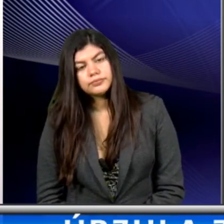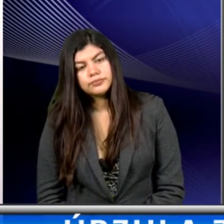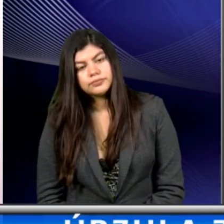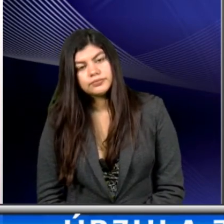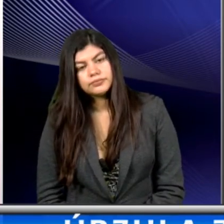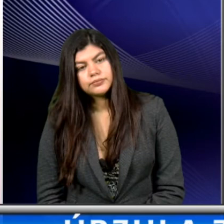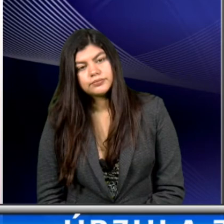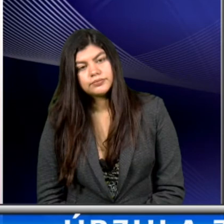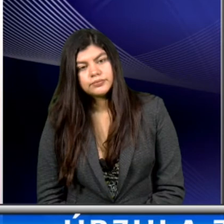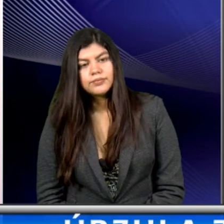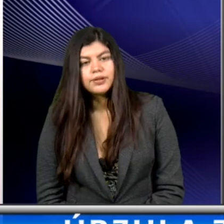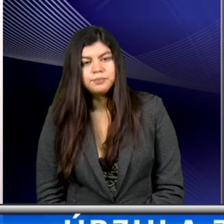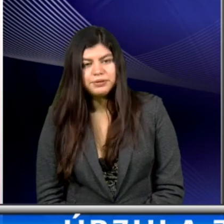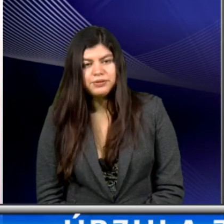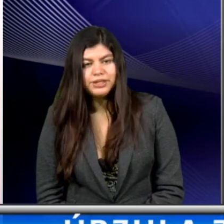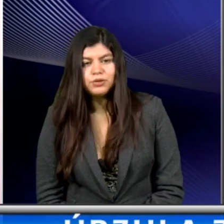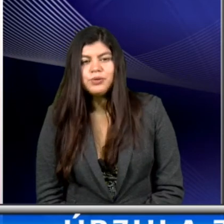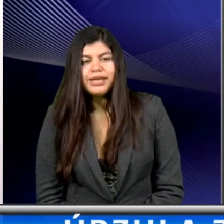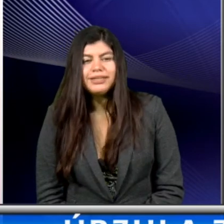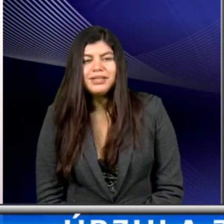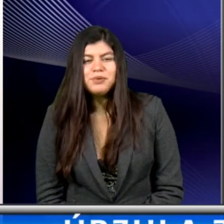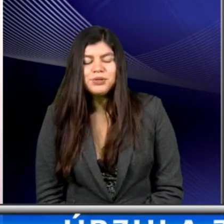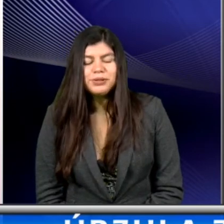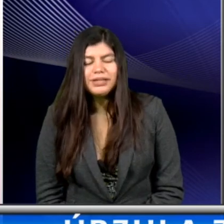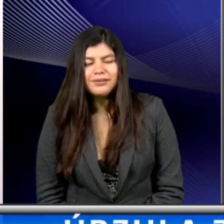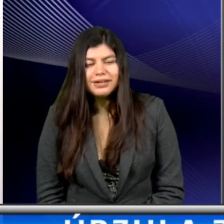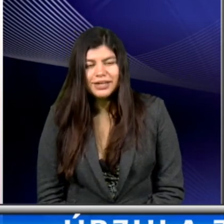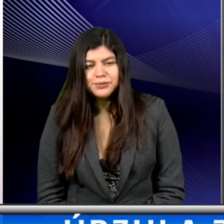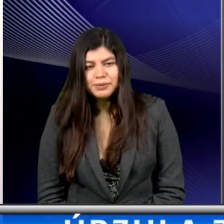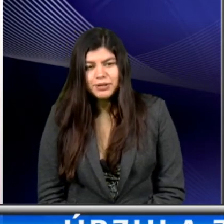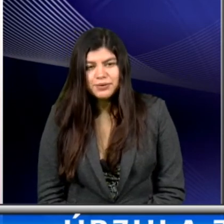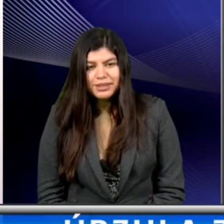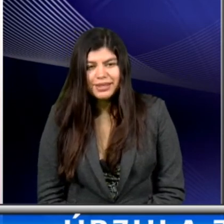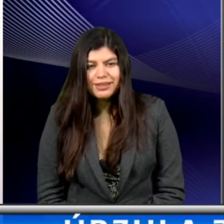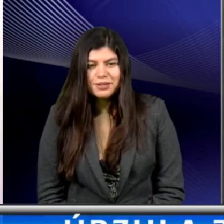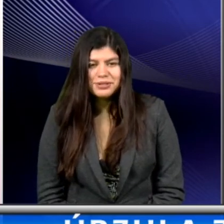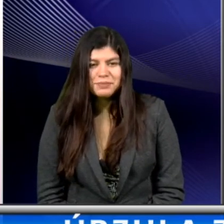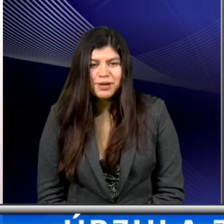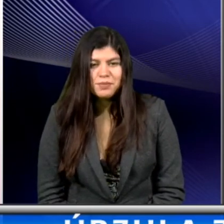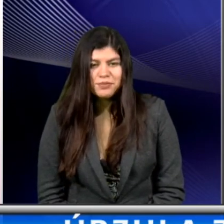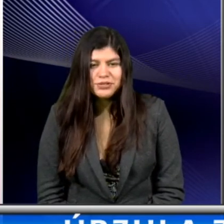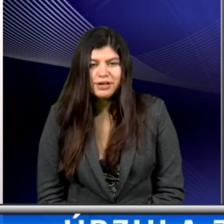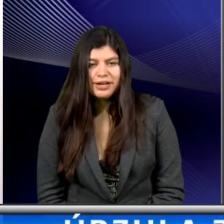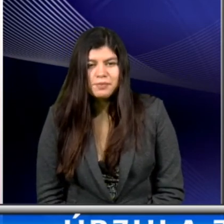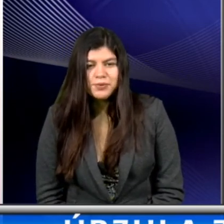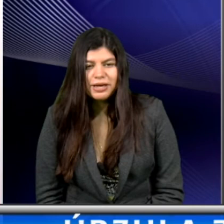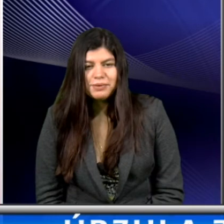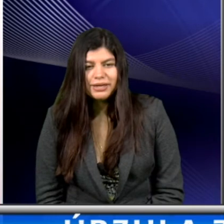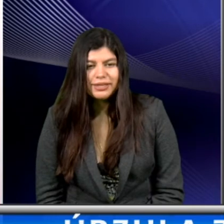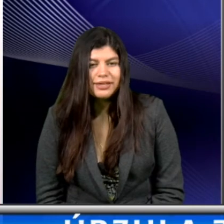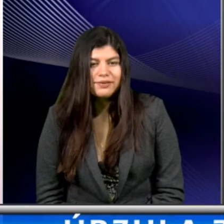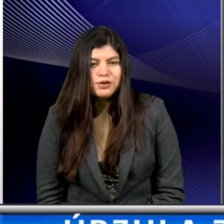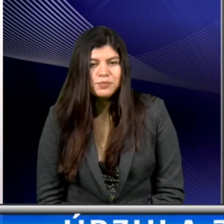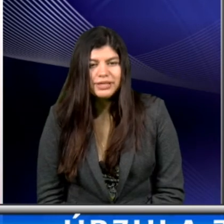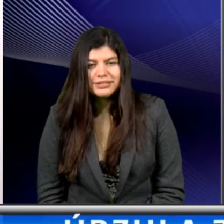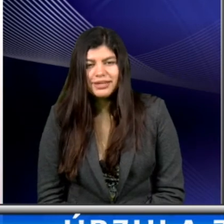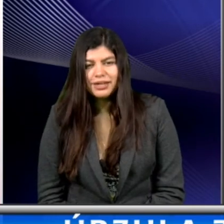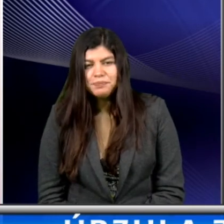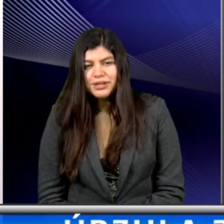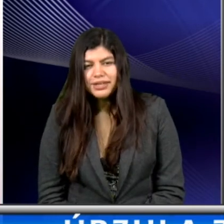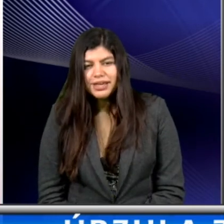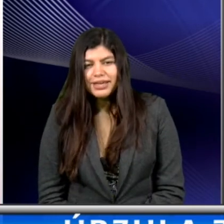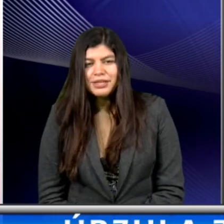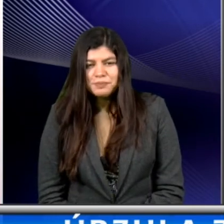crezca aún más. Perfecto. Entendemos que tú estás trabajando también hoy día desde tu desempeño profesional en el programa que tiene que ver con Vida